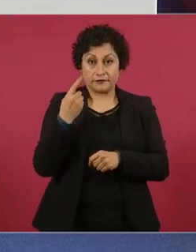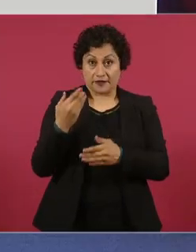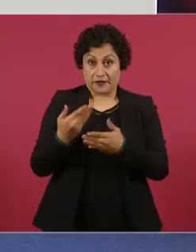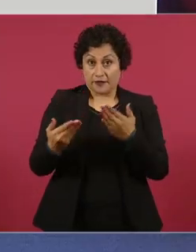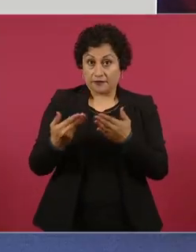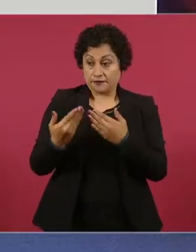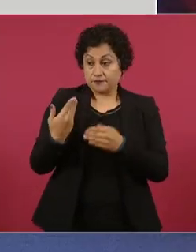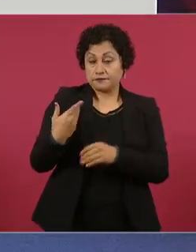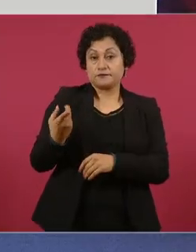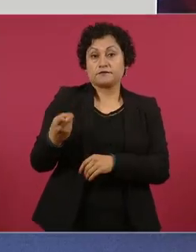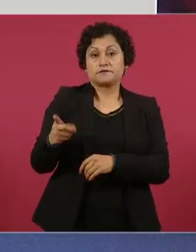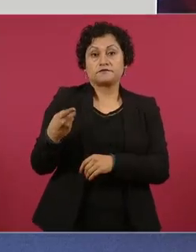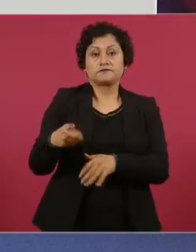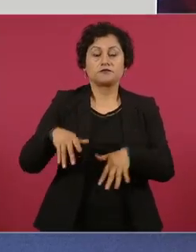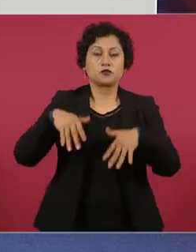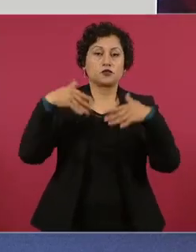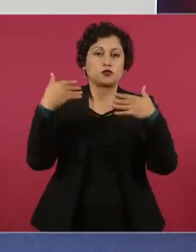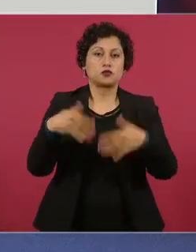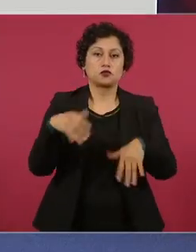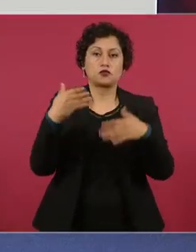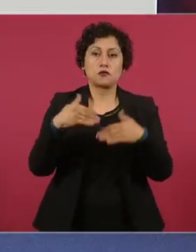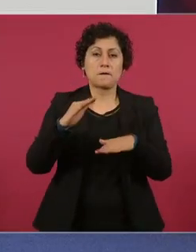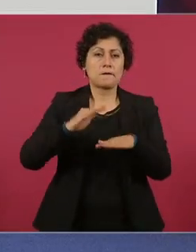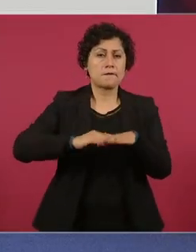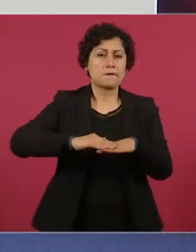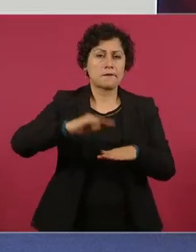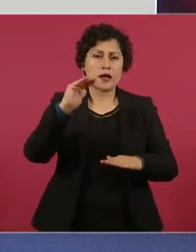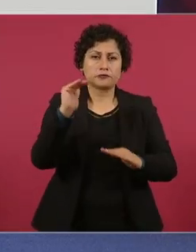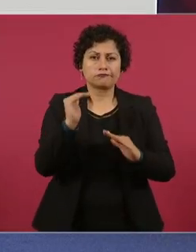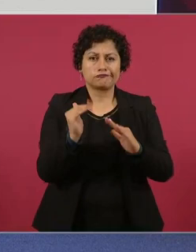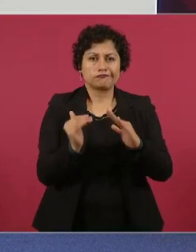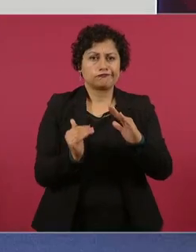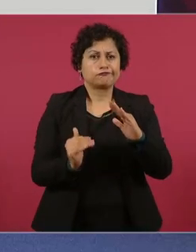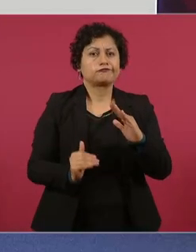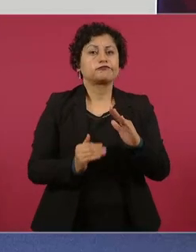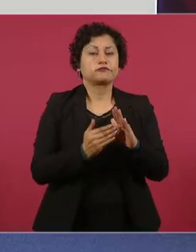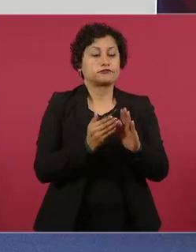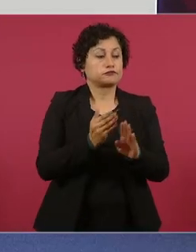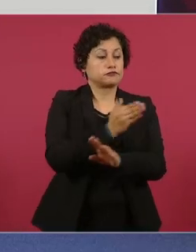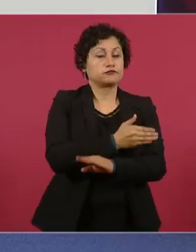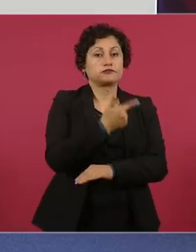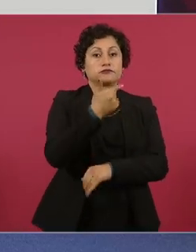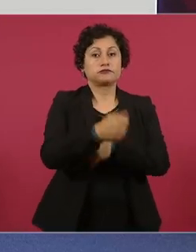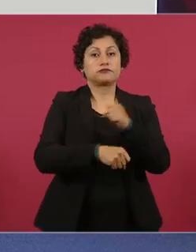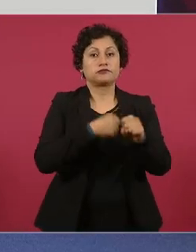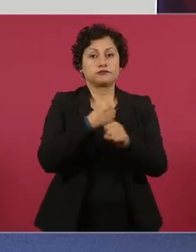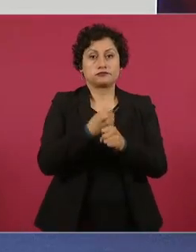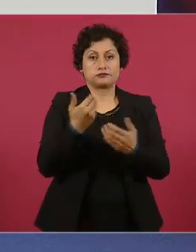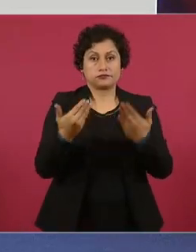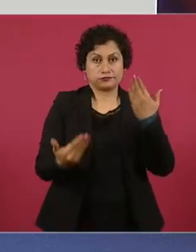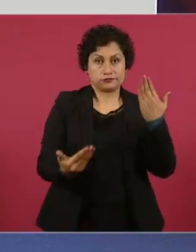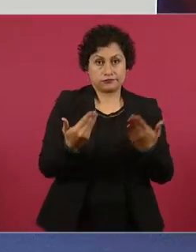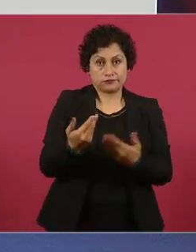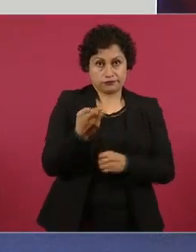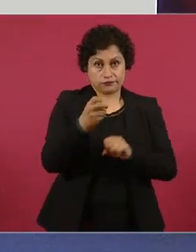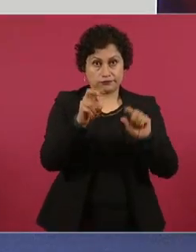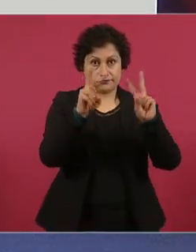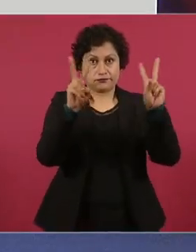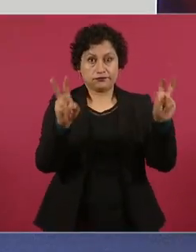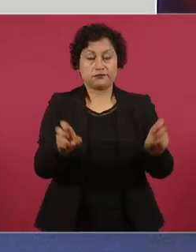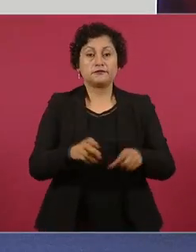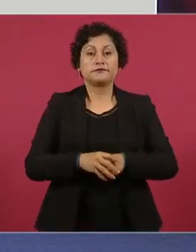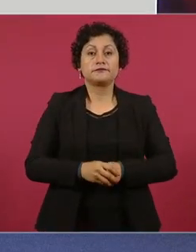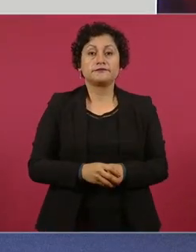de los últimos siete años en el caso de los homicidios dolosos. Adelante.